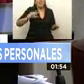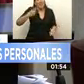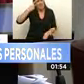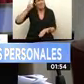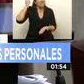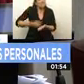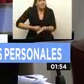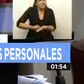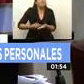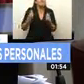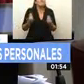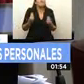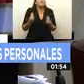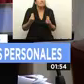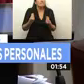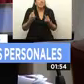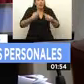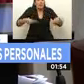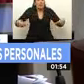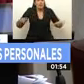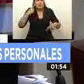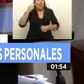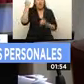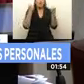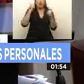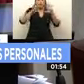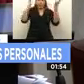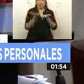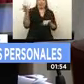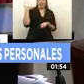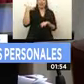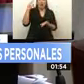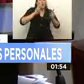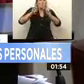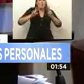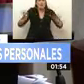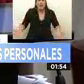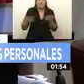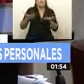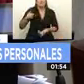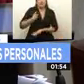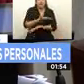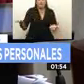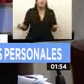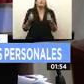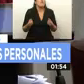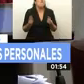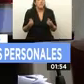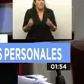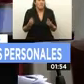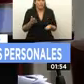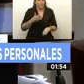definir Cuáles van a ser los instrumentos macroeconómicos con los cuales va a impulsar el desarrollo de la sociedad nosotros